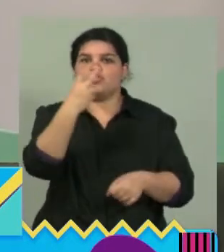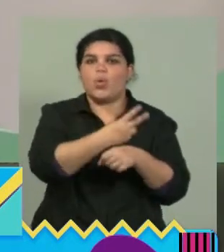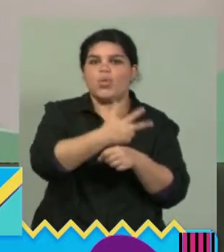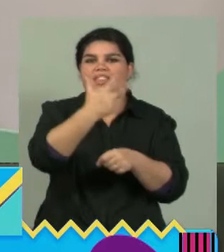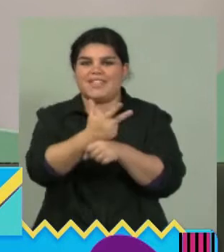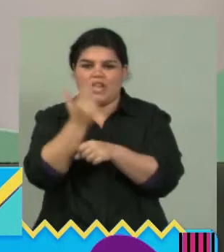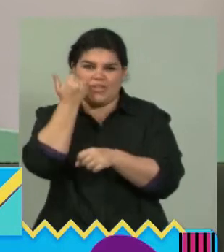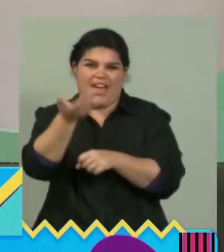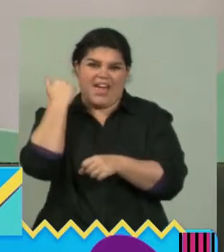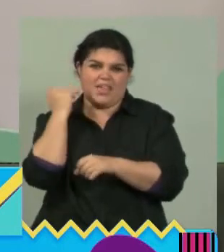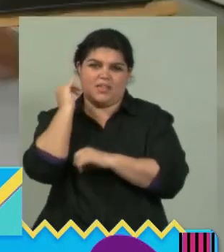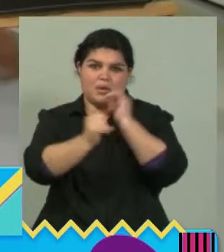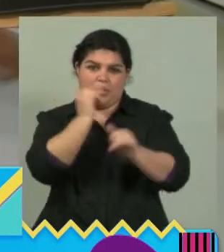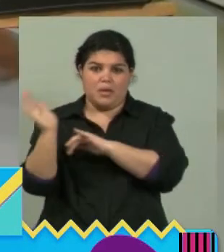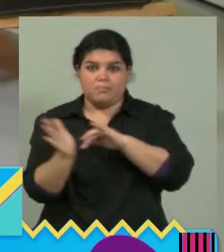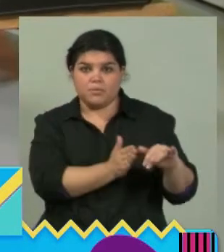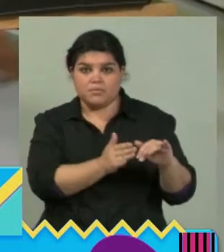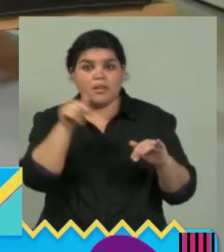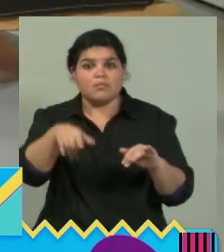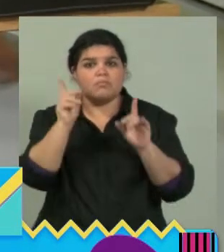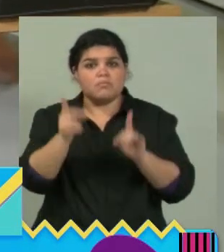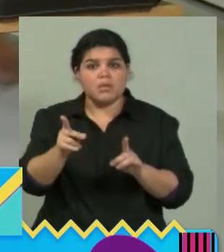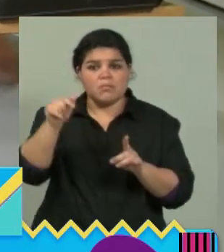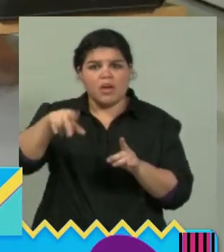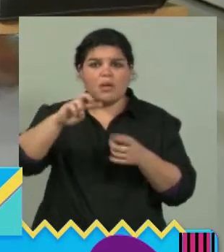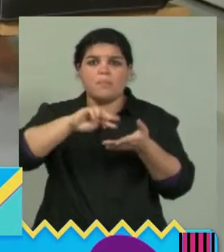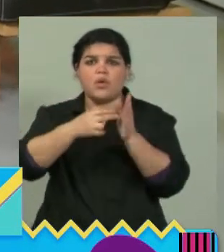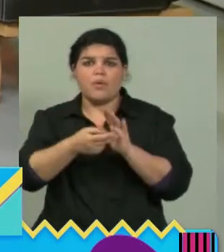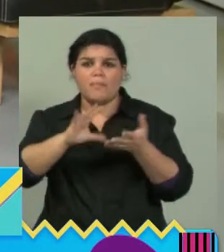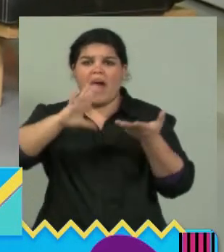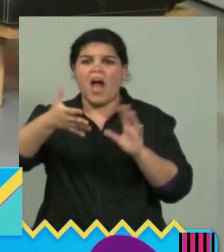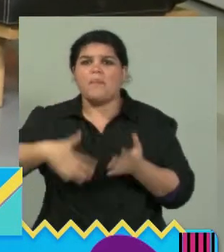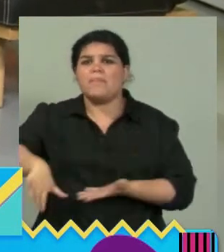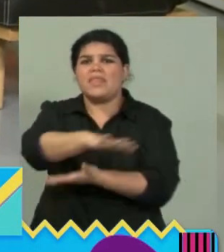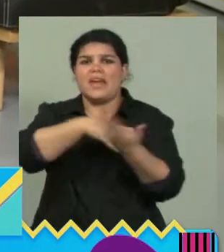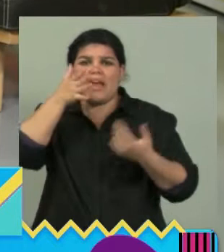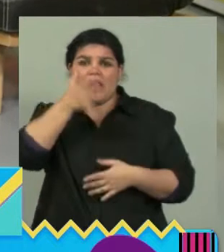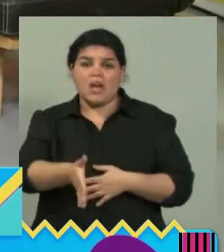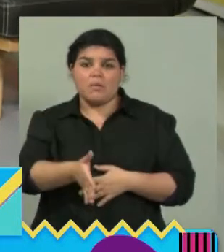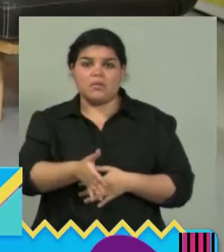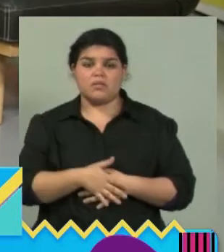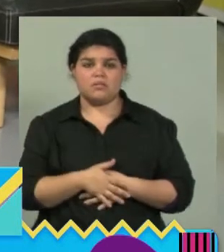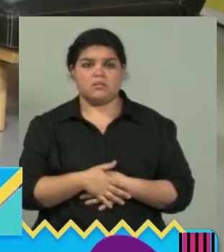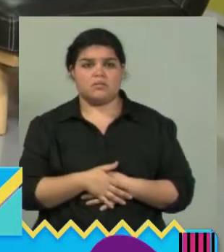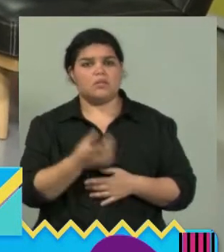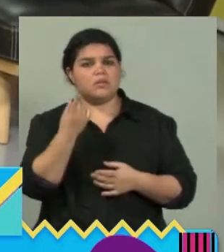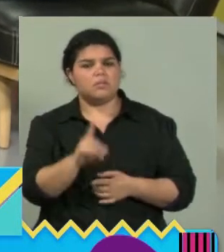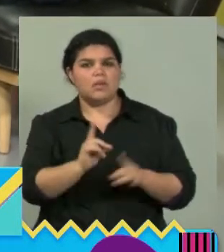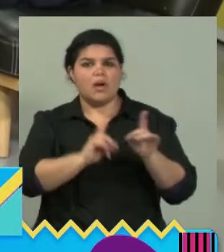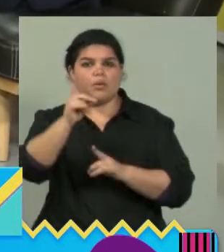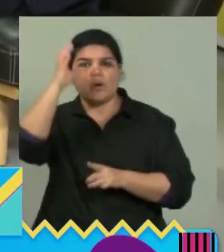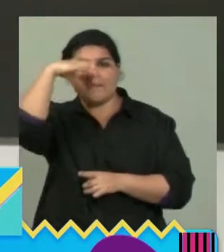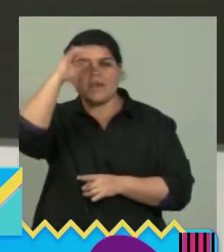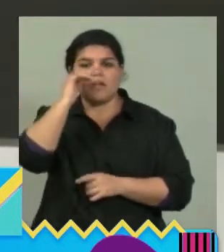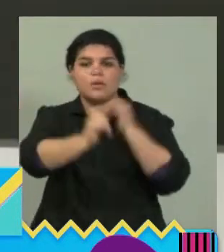no tenemos minería metalífera, tenemos problemas ambientales muy graves. Pero no la tenemos porque hay voces del sector minero que dice,